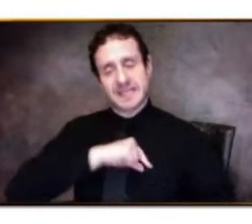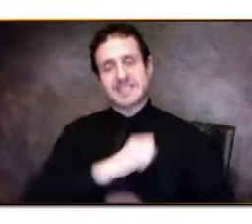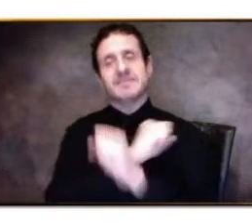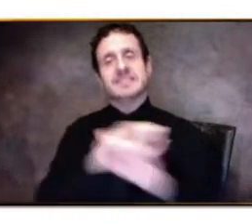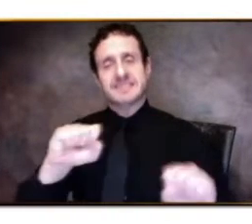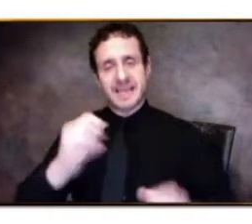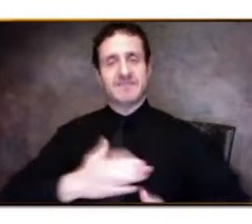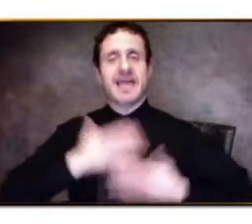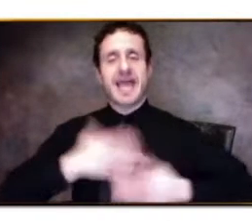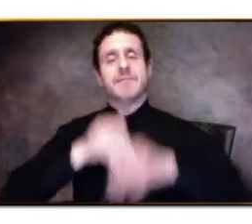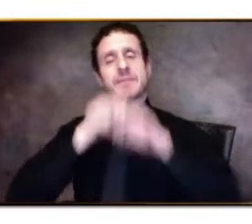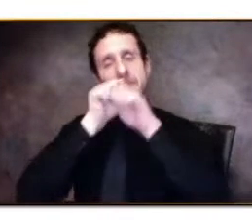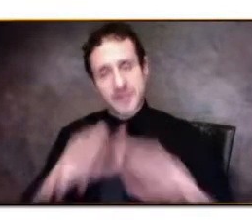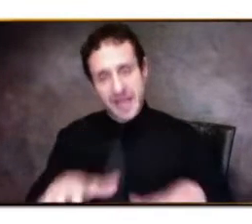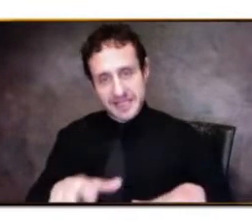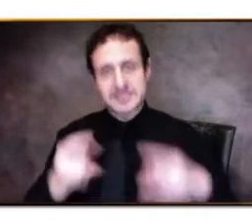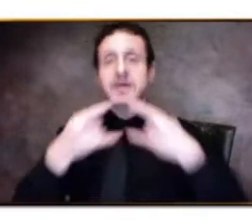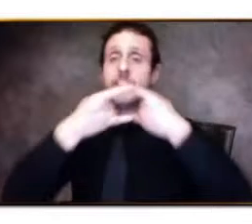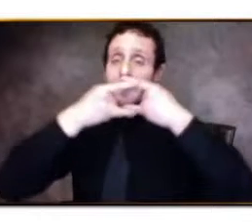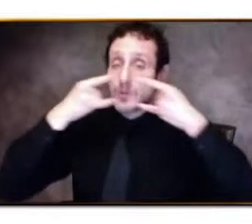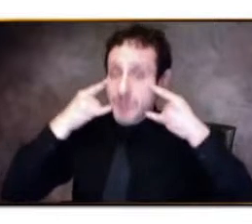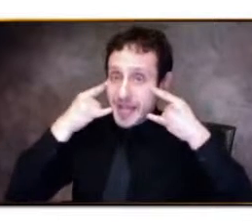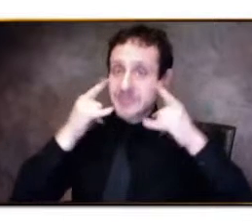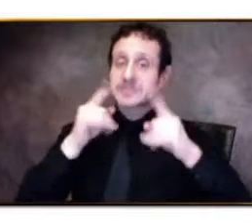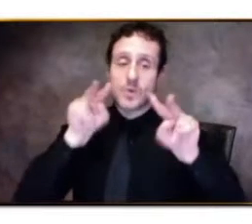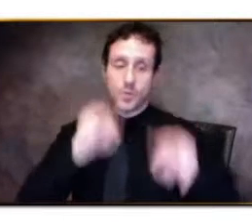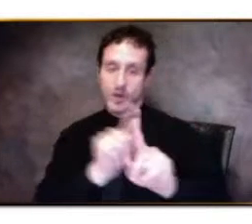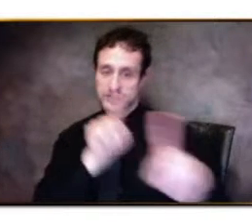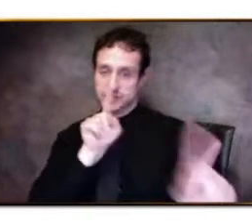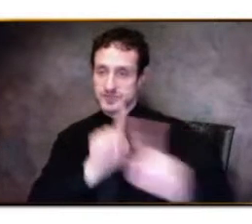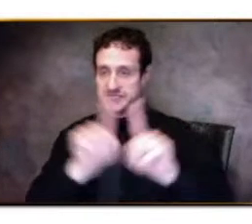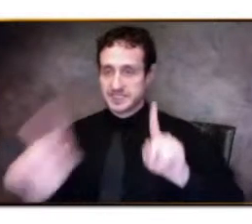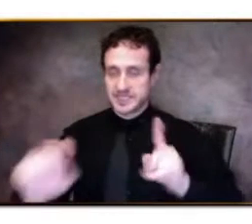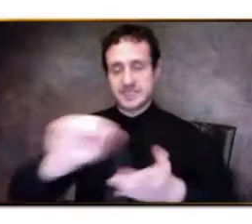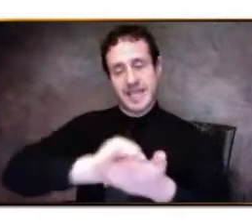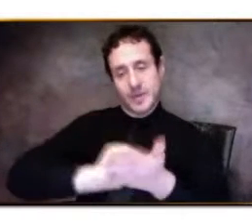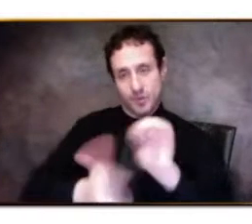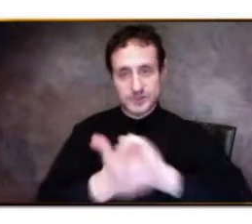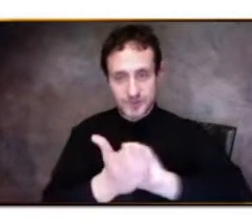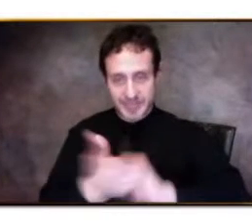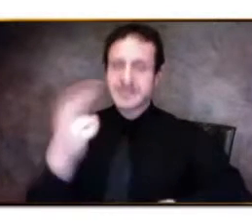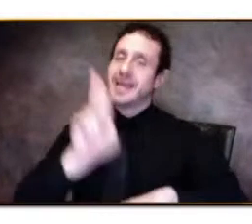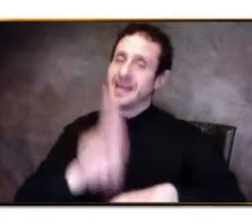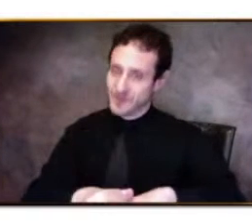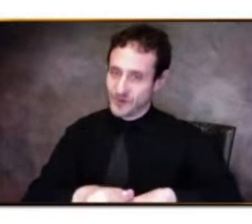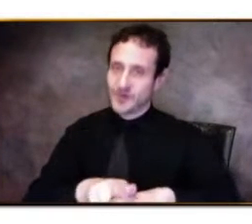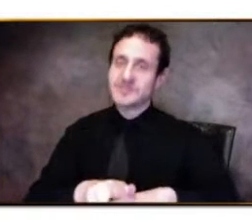your distance, and wash your hands. And of course, also get your flu shot. Thank you.